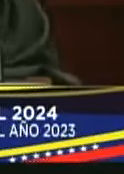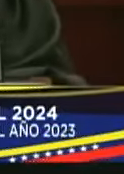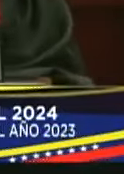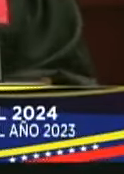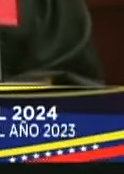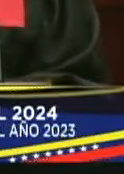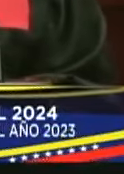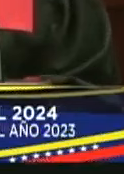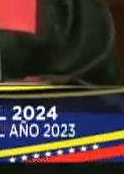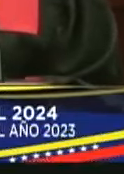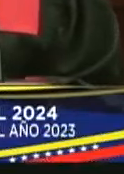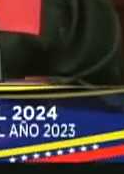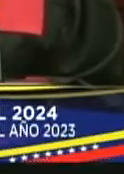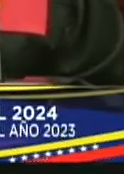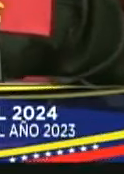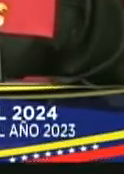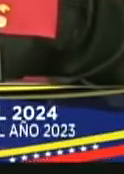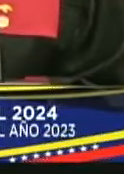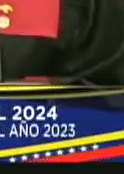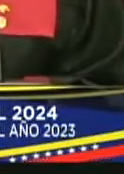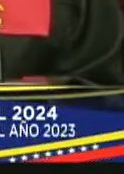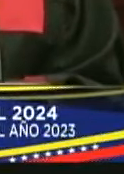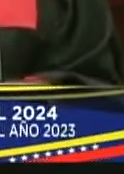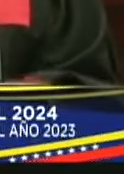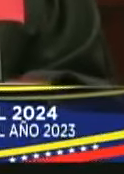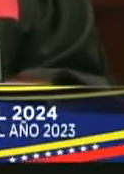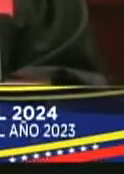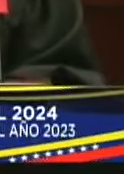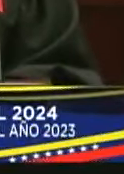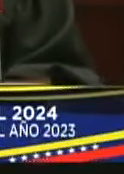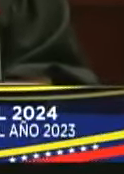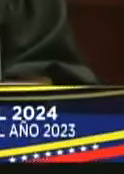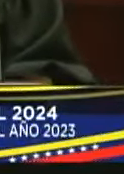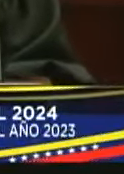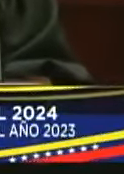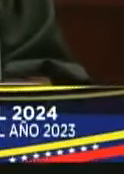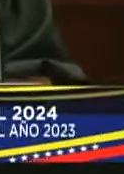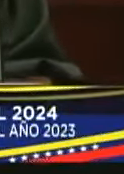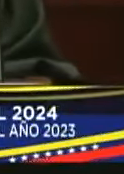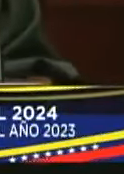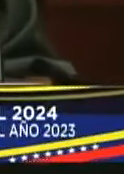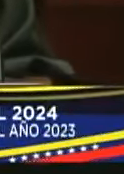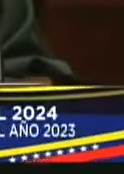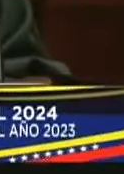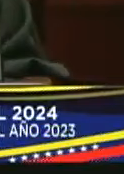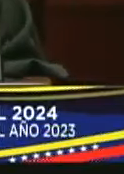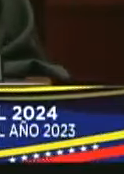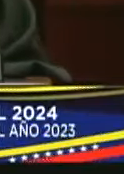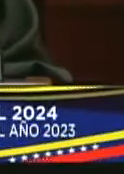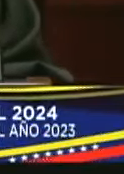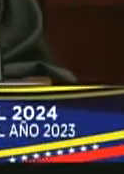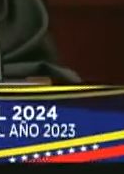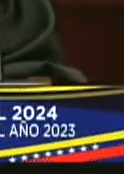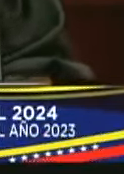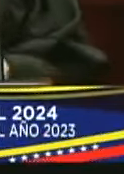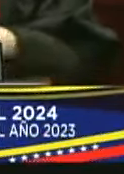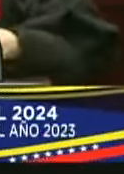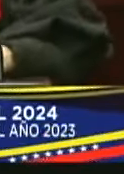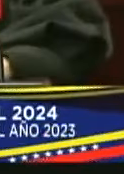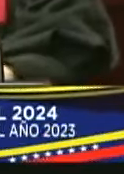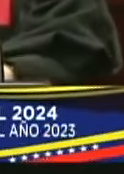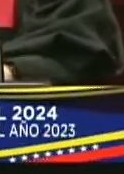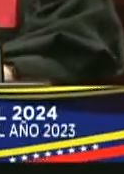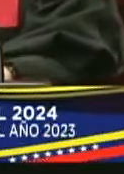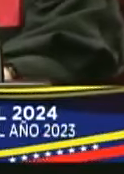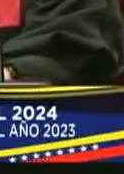sociales, que busque el camino hacia la justicia social y que encare las reivindicaciones históricamente postergadas de